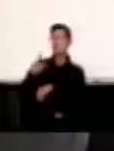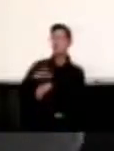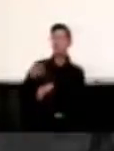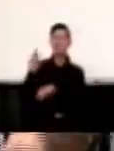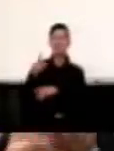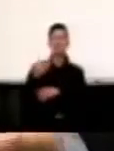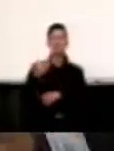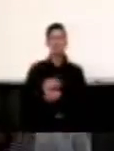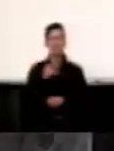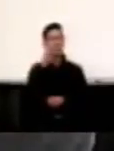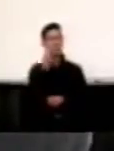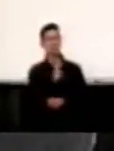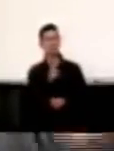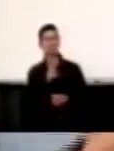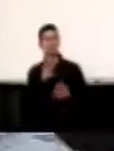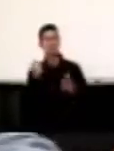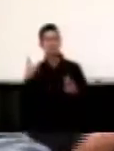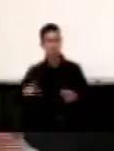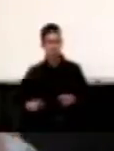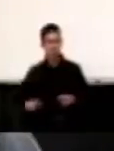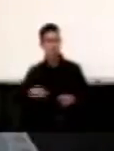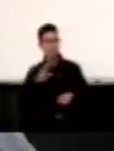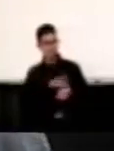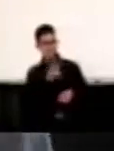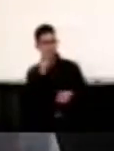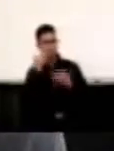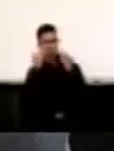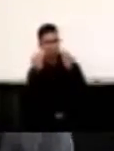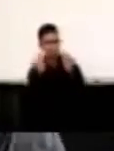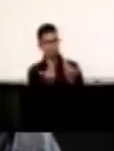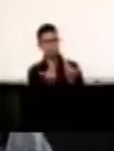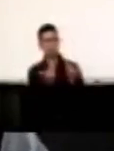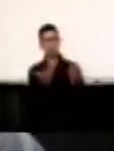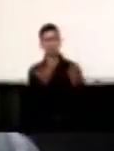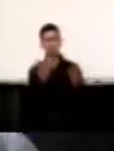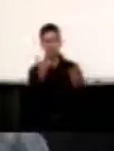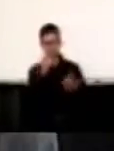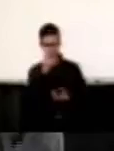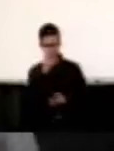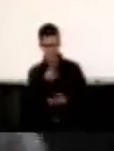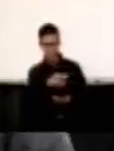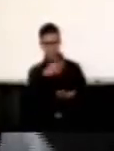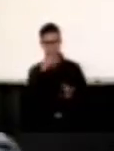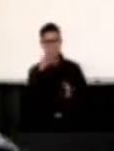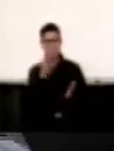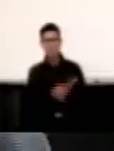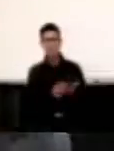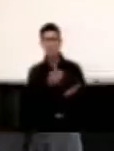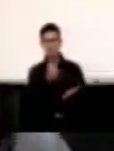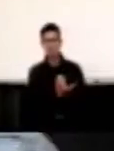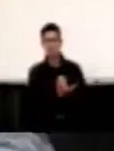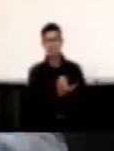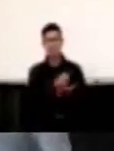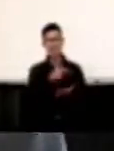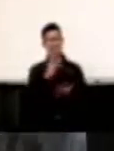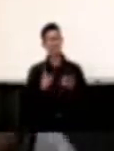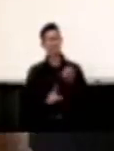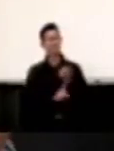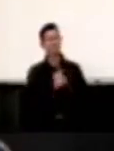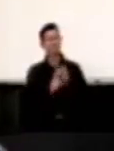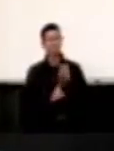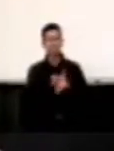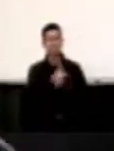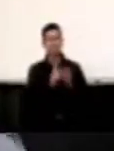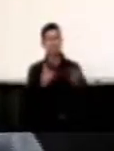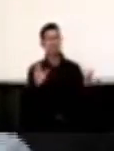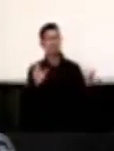gobierno que tiene mayoría, una mayoría legítimamente electoral legítima, pero que tiene muchos problemas de consolidación porque no es un